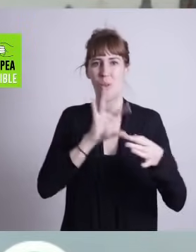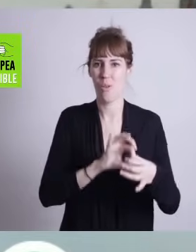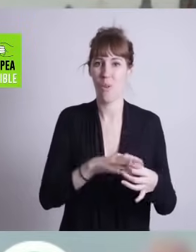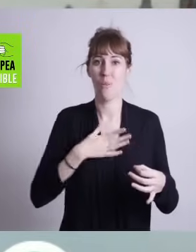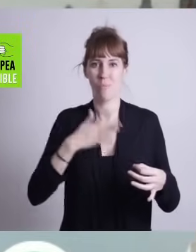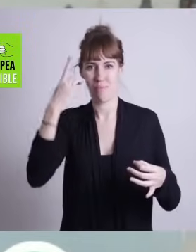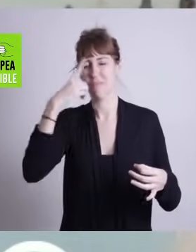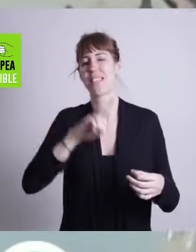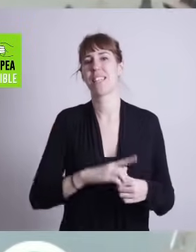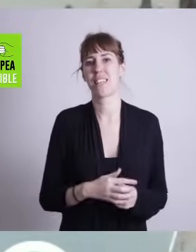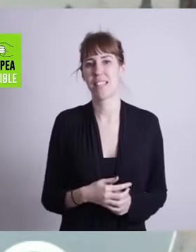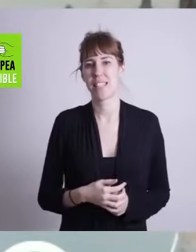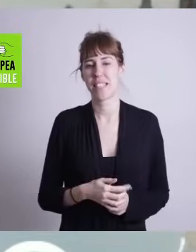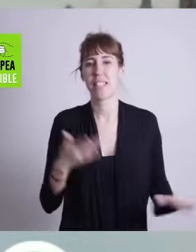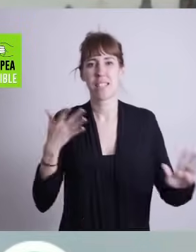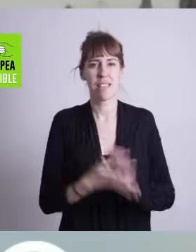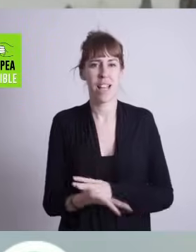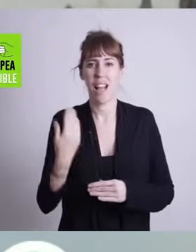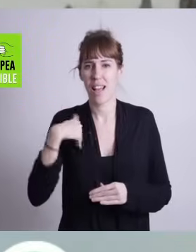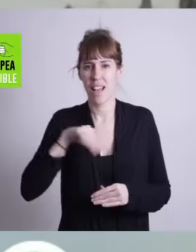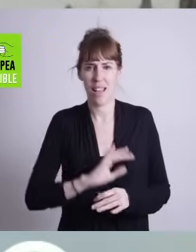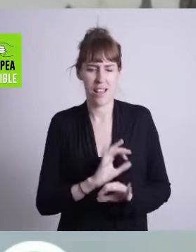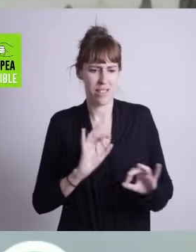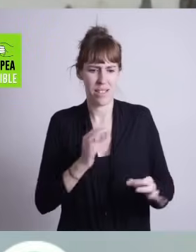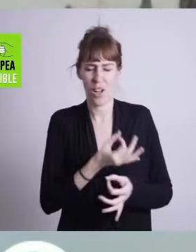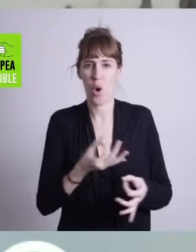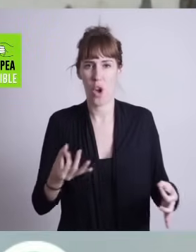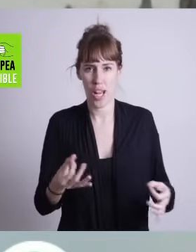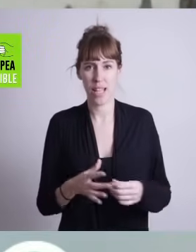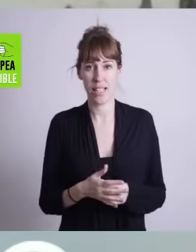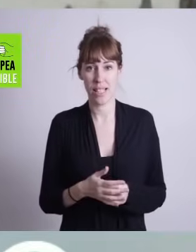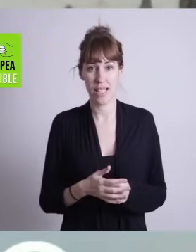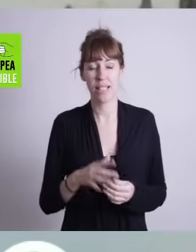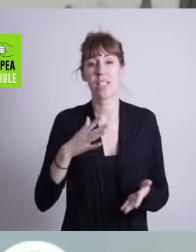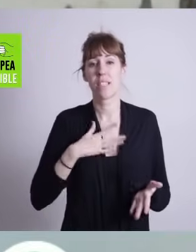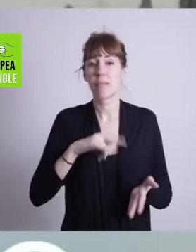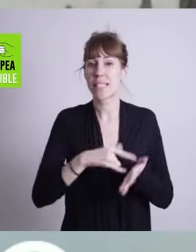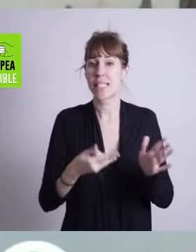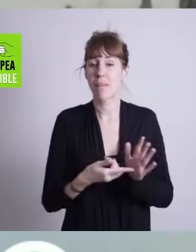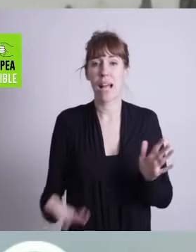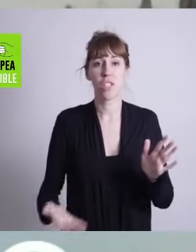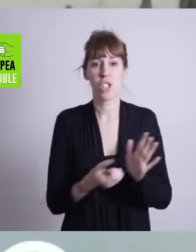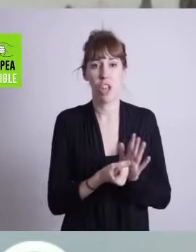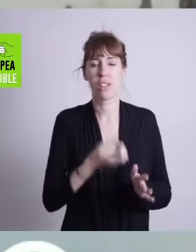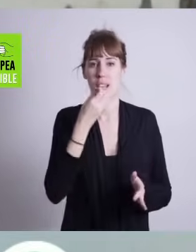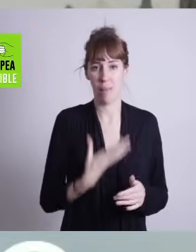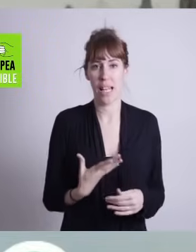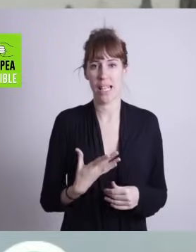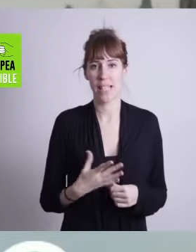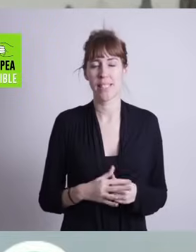con mi saber y ya estaré plenamente en coherencia y ahí todo mi sistema estará claro.